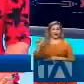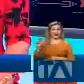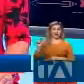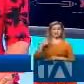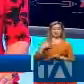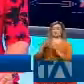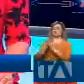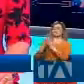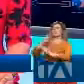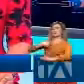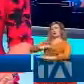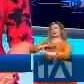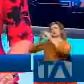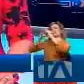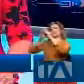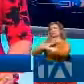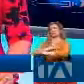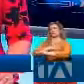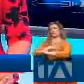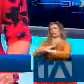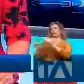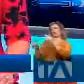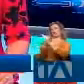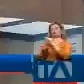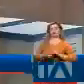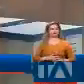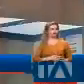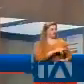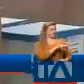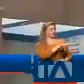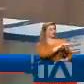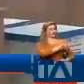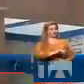los 3 millones de dólares en pagos.